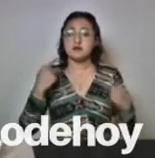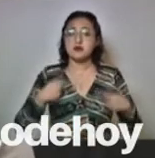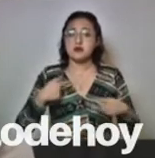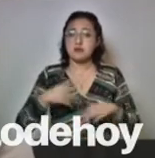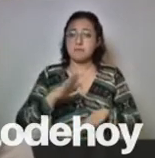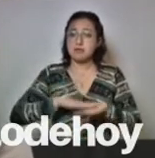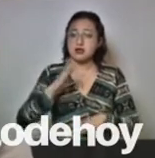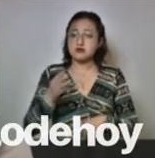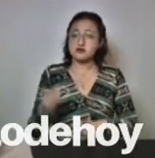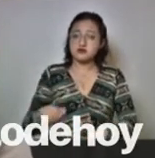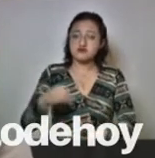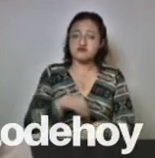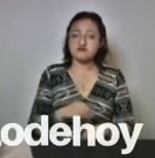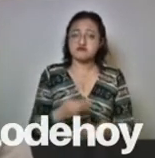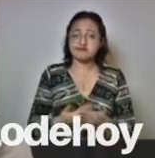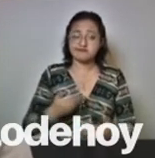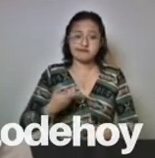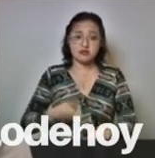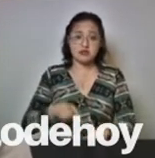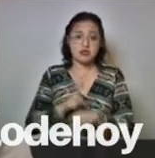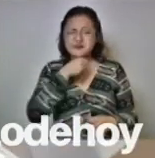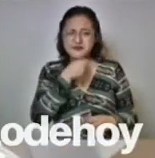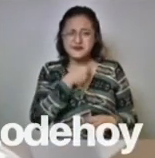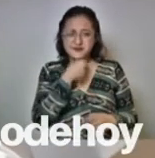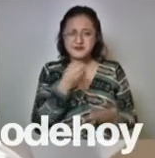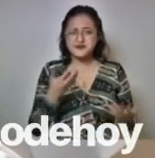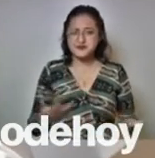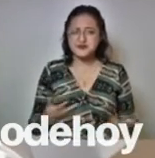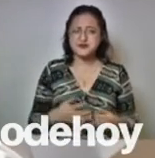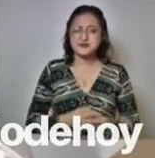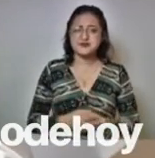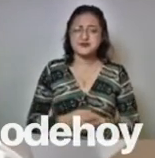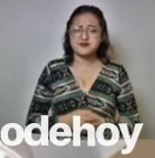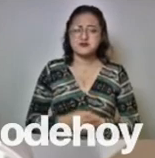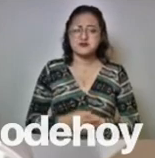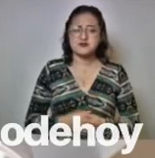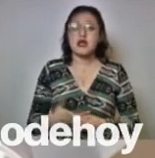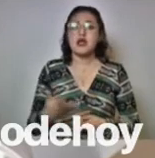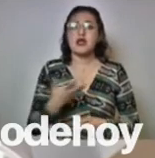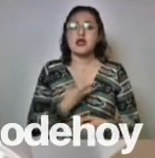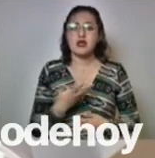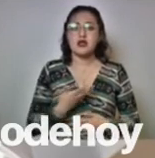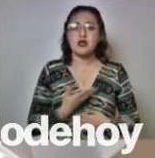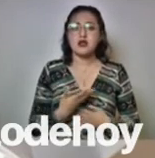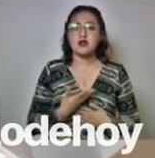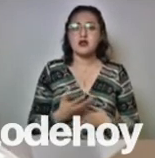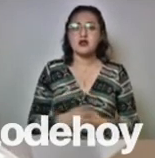registradas en comparación con el último corte. Los que tenemos una